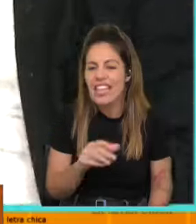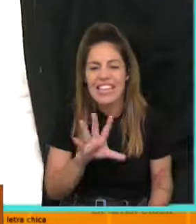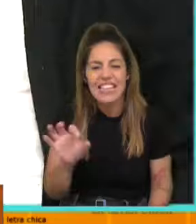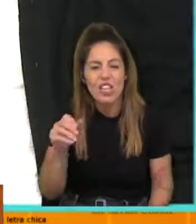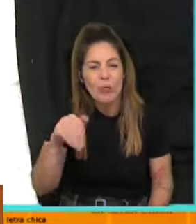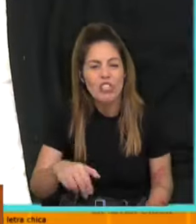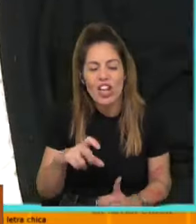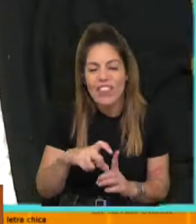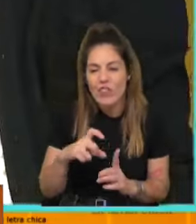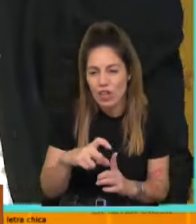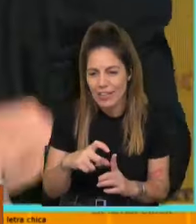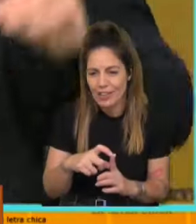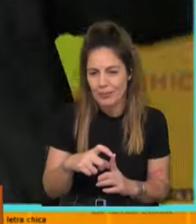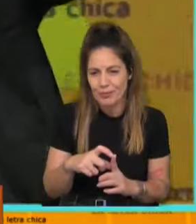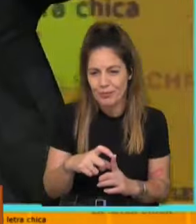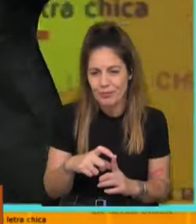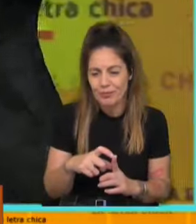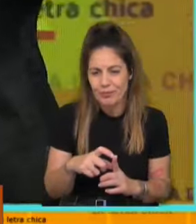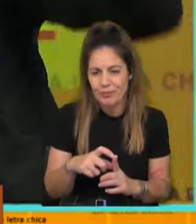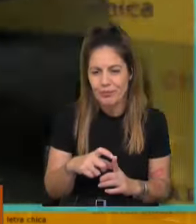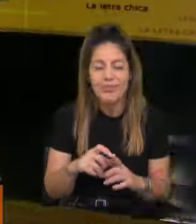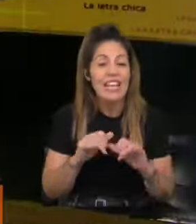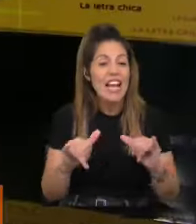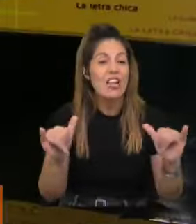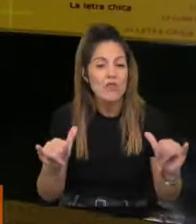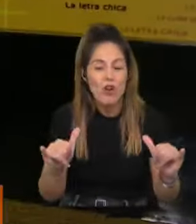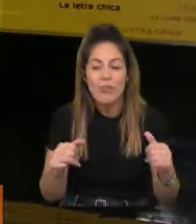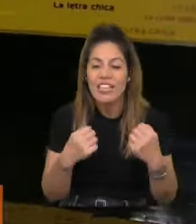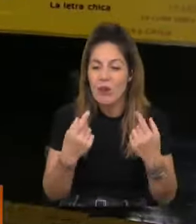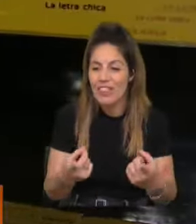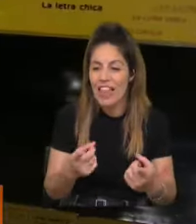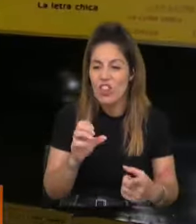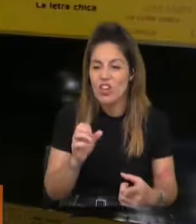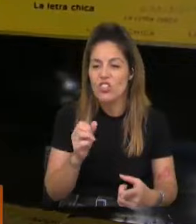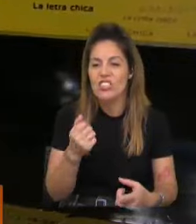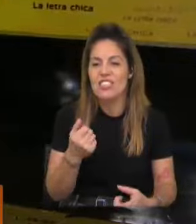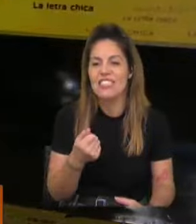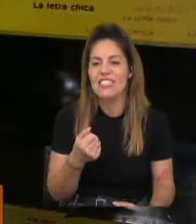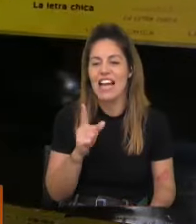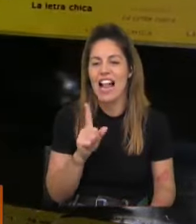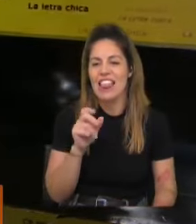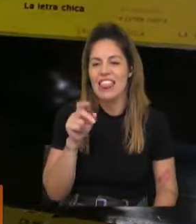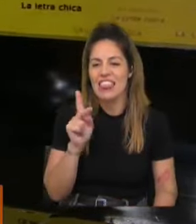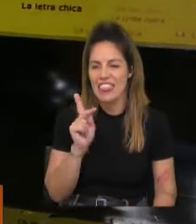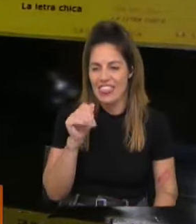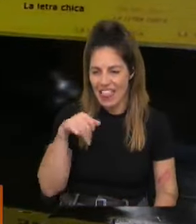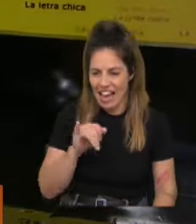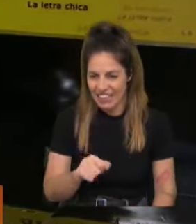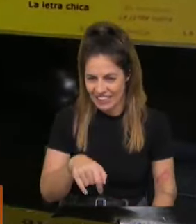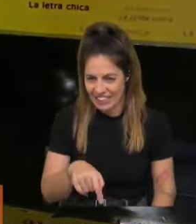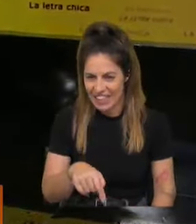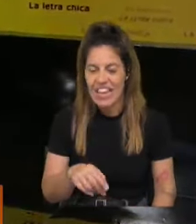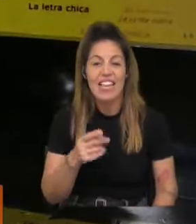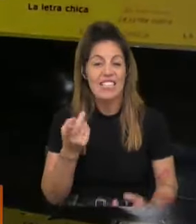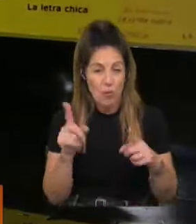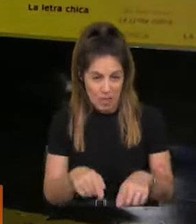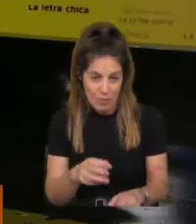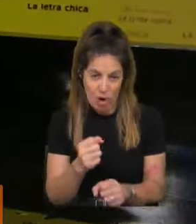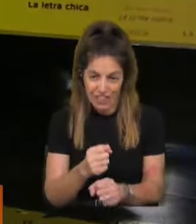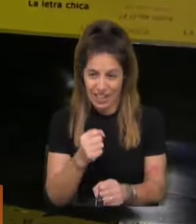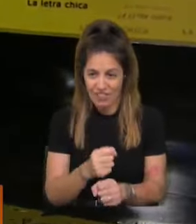de dólares el informe que estaba dando el Señor sal que es el mismo señor que trabaja para una